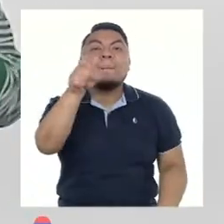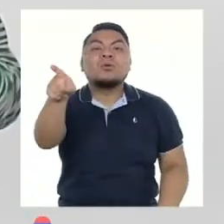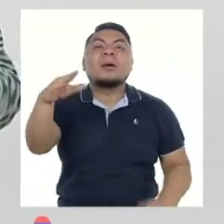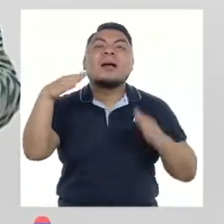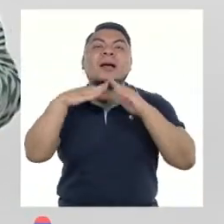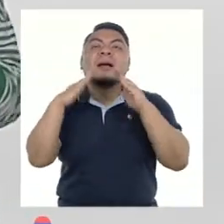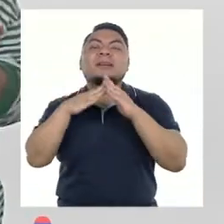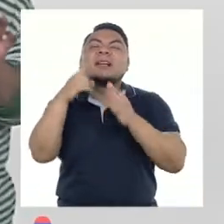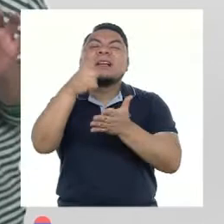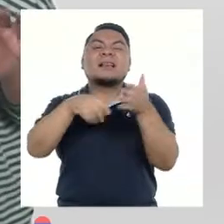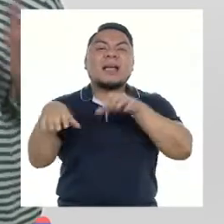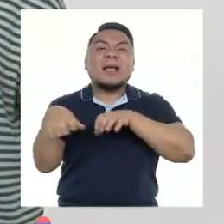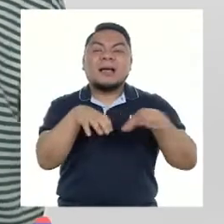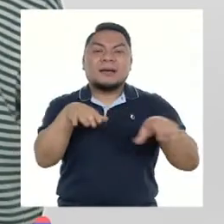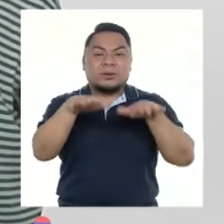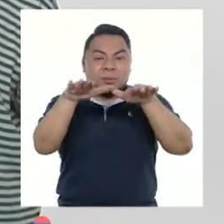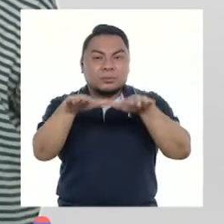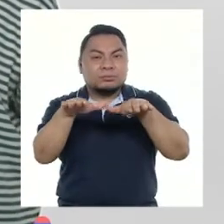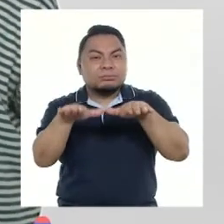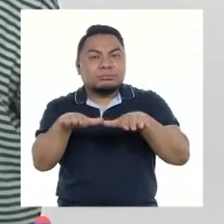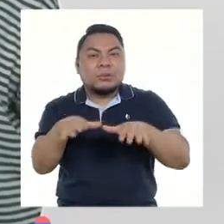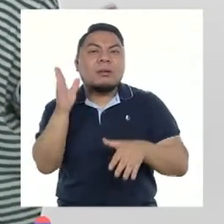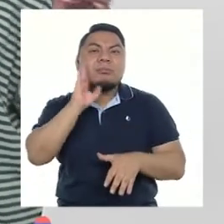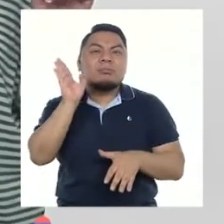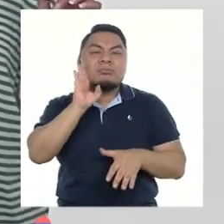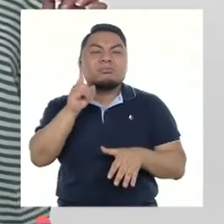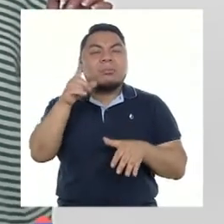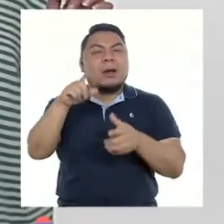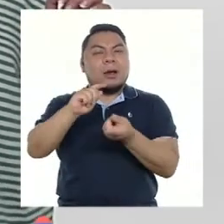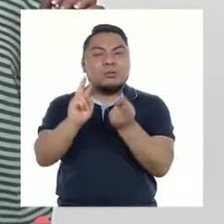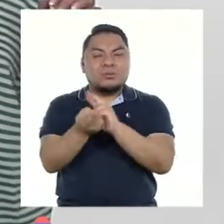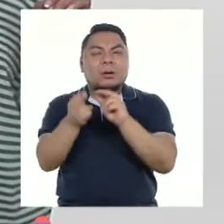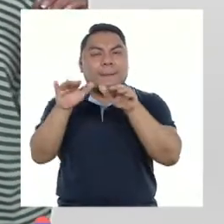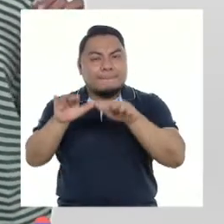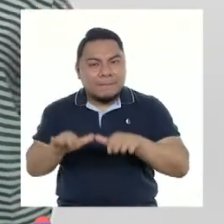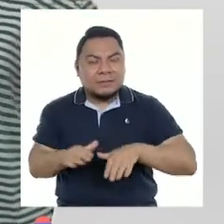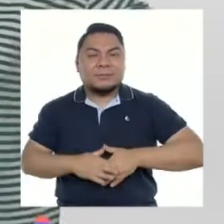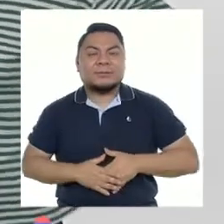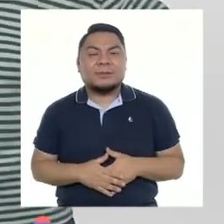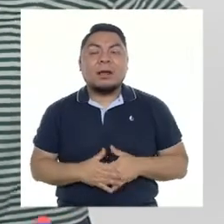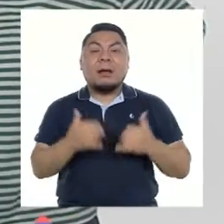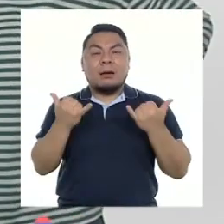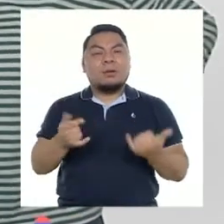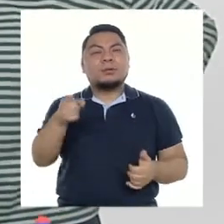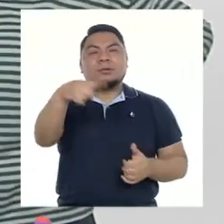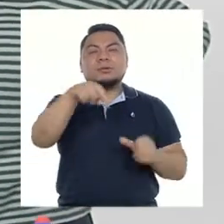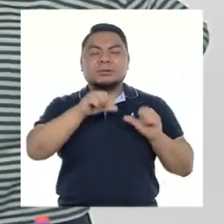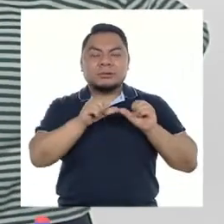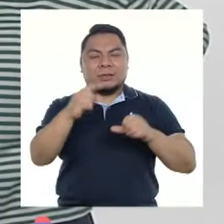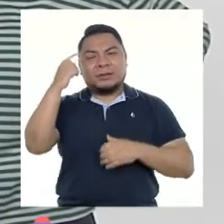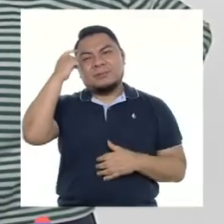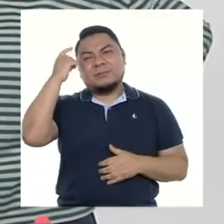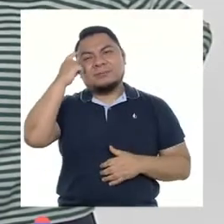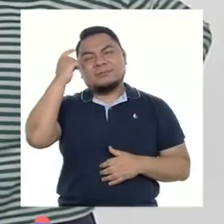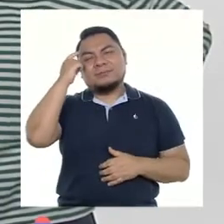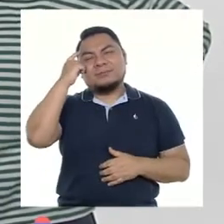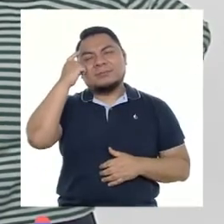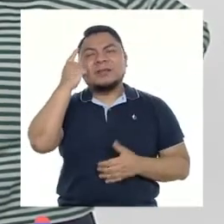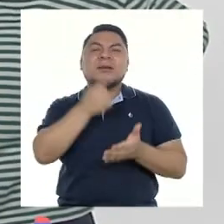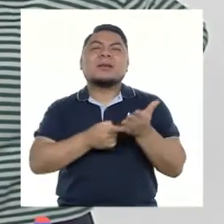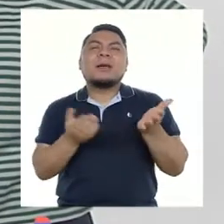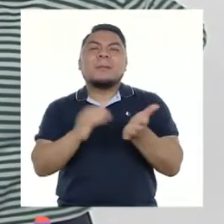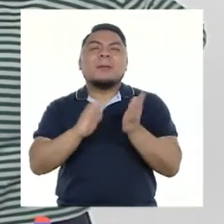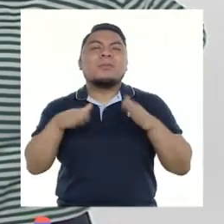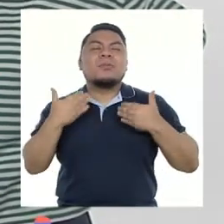qué están haciendo para reducir la cantidad de residuos. Pero antes, sigamos pensando, ¿qué más